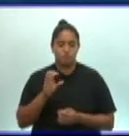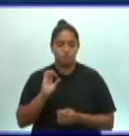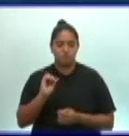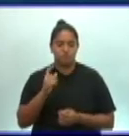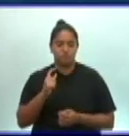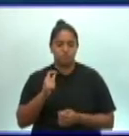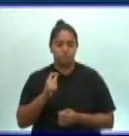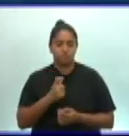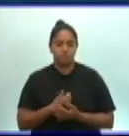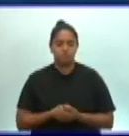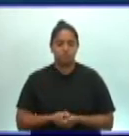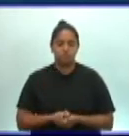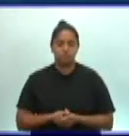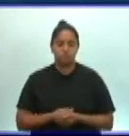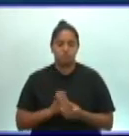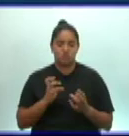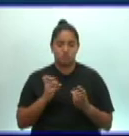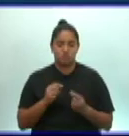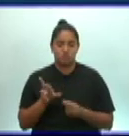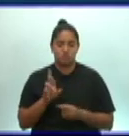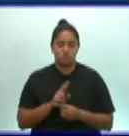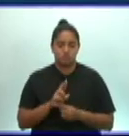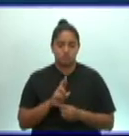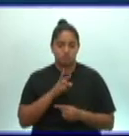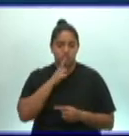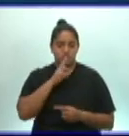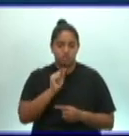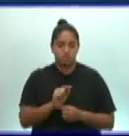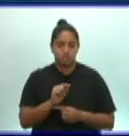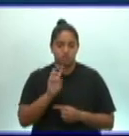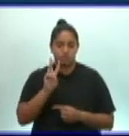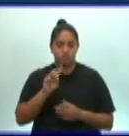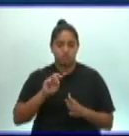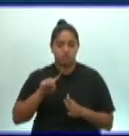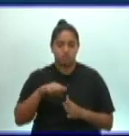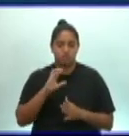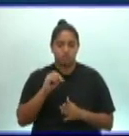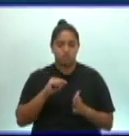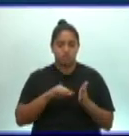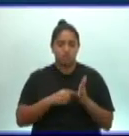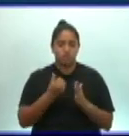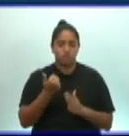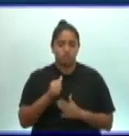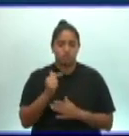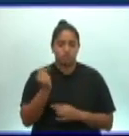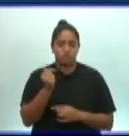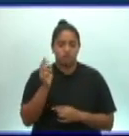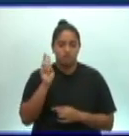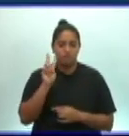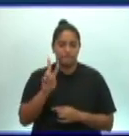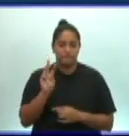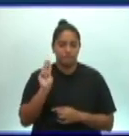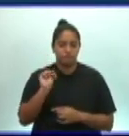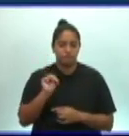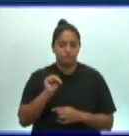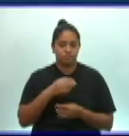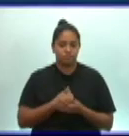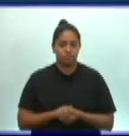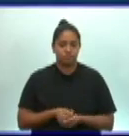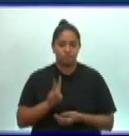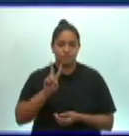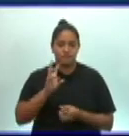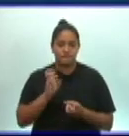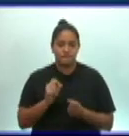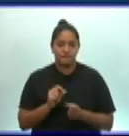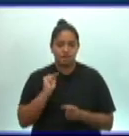calcular, por supuesto, el radio debe haberles dado 3,0 por 10 a la menos 2 metros. Este es el valor de ese